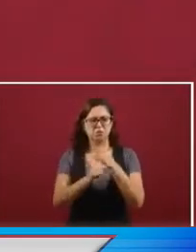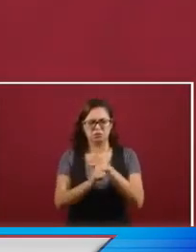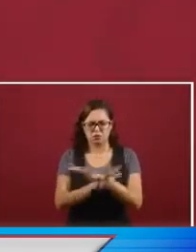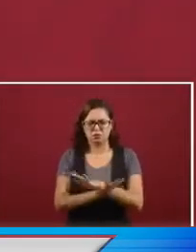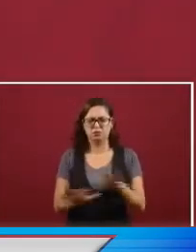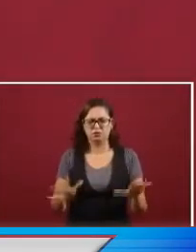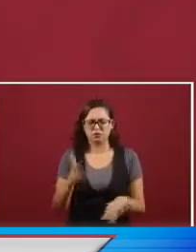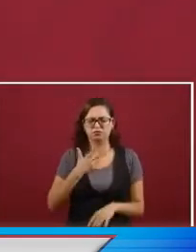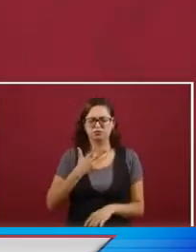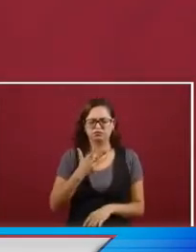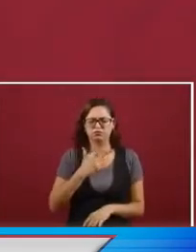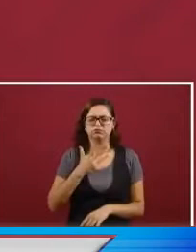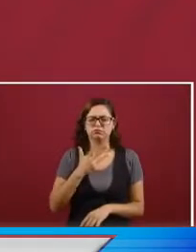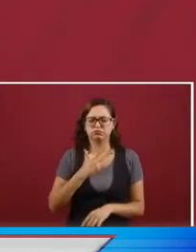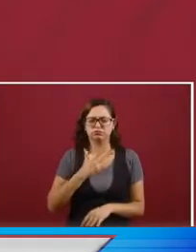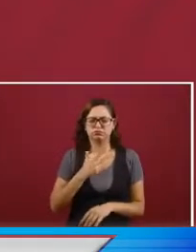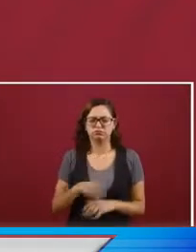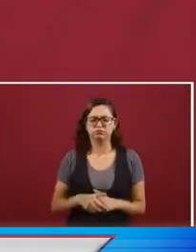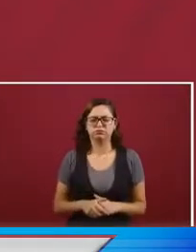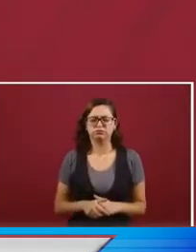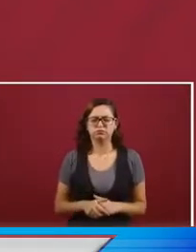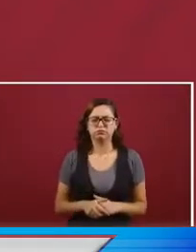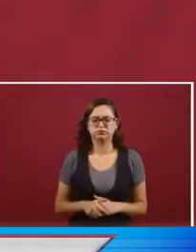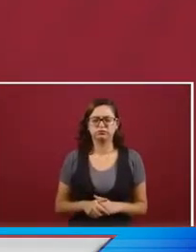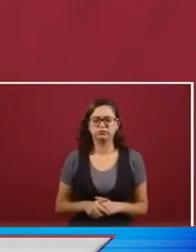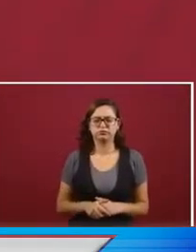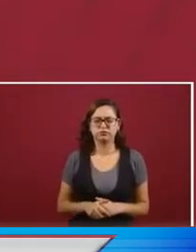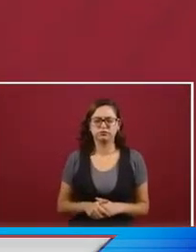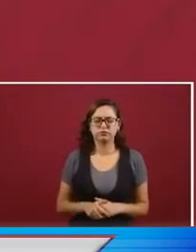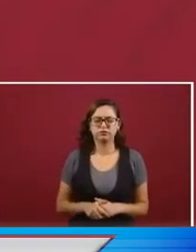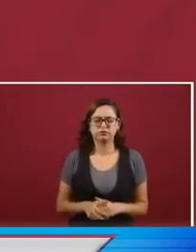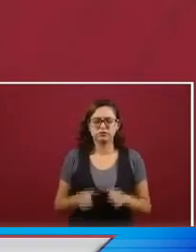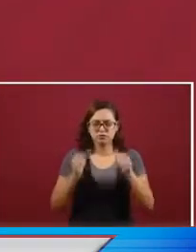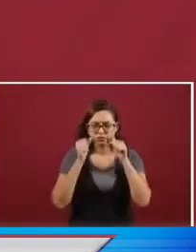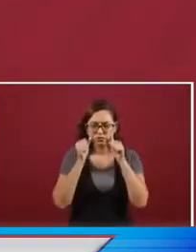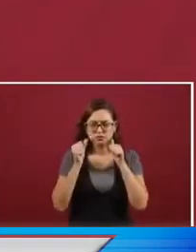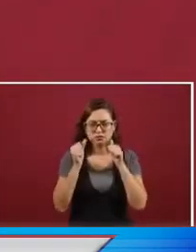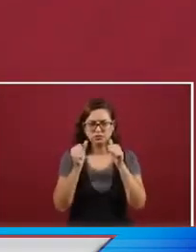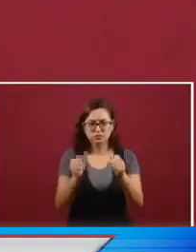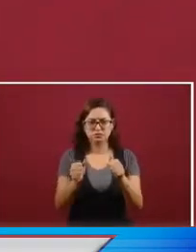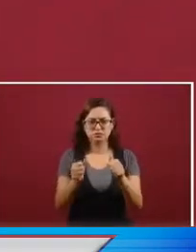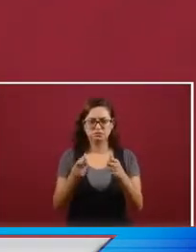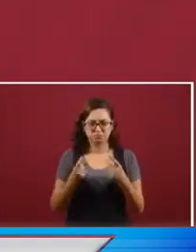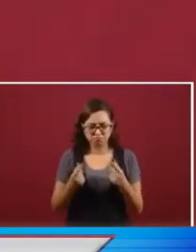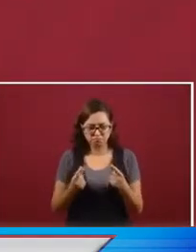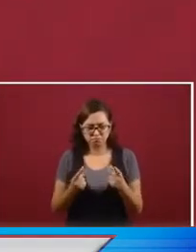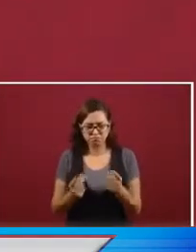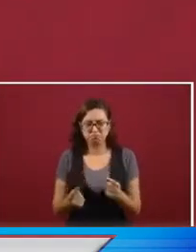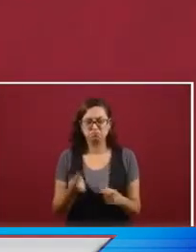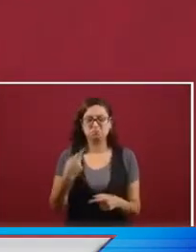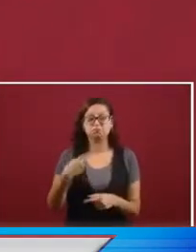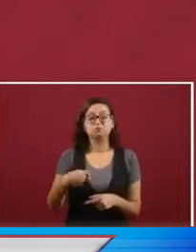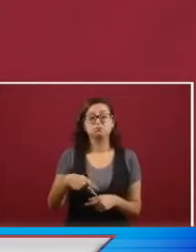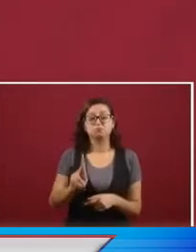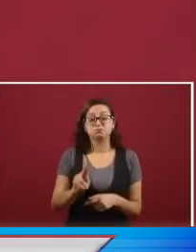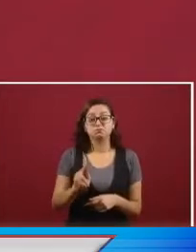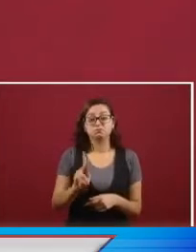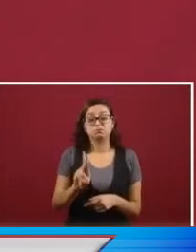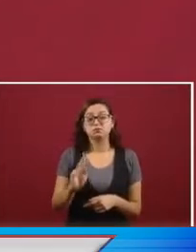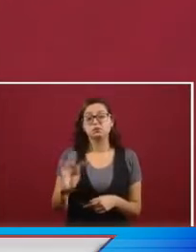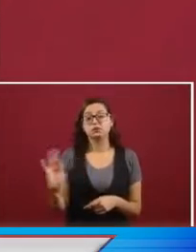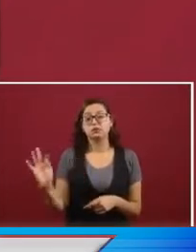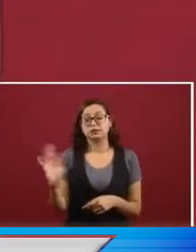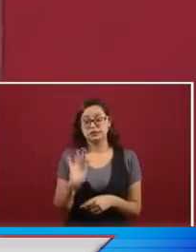la Ciudad de México y es probable que sea la Fiscalía General de la República quien se encargue en definitiva de este caso. El presidente tiene